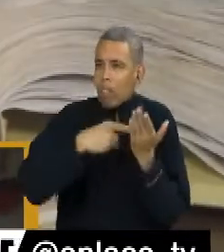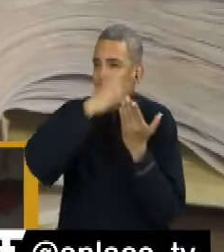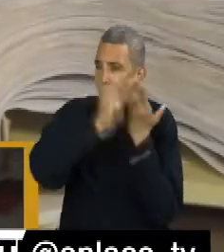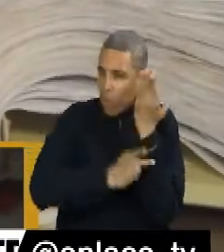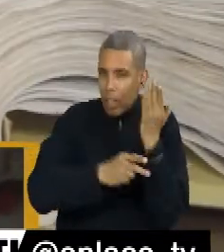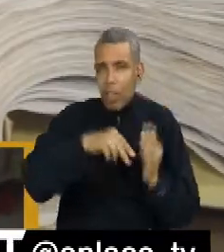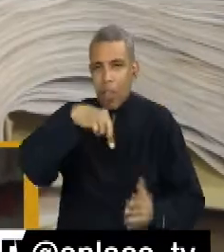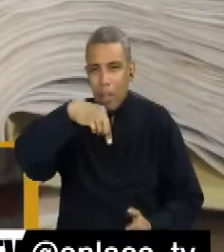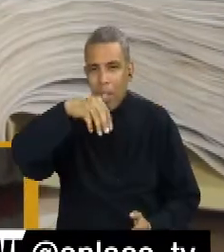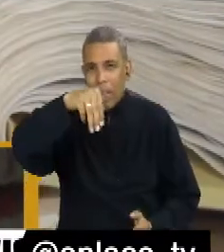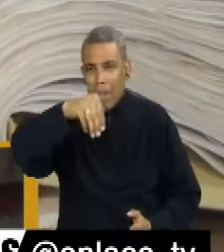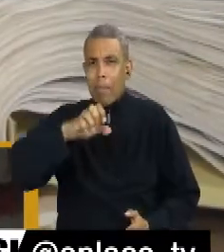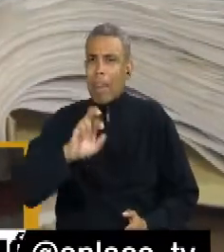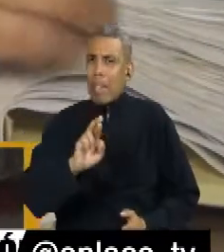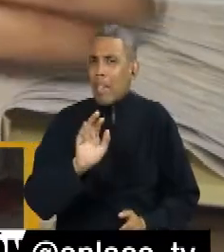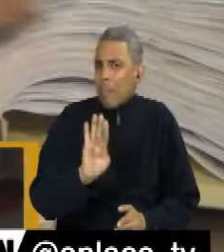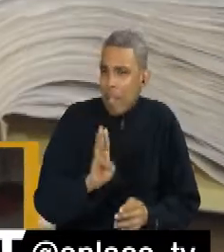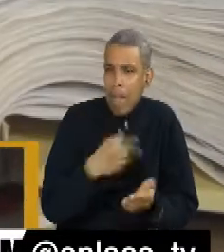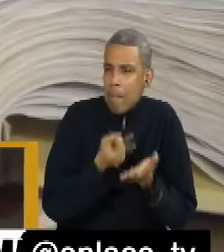este proyecto.